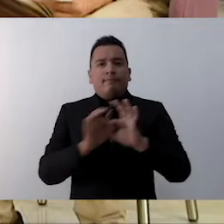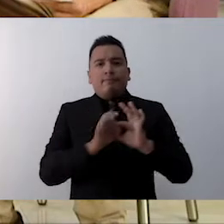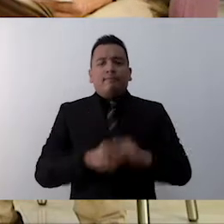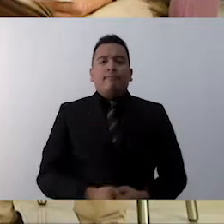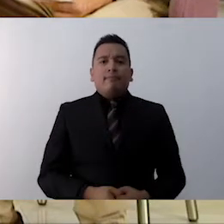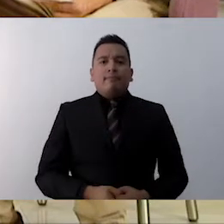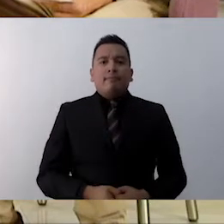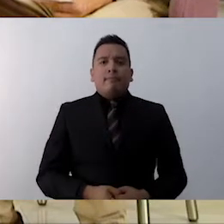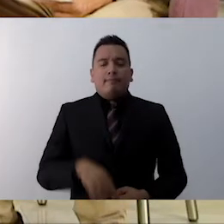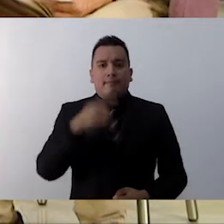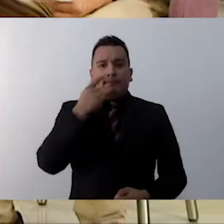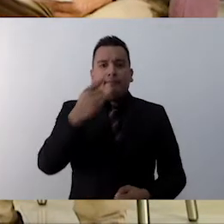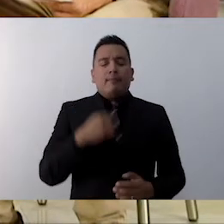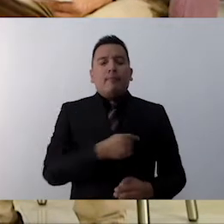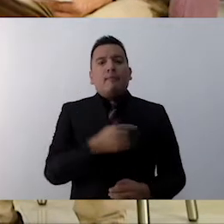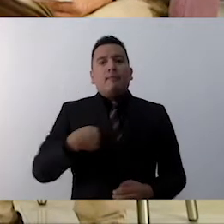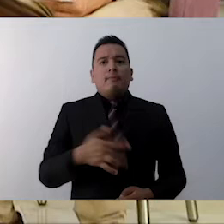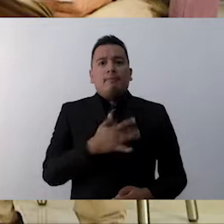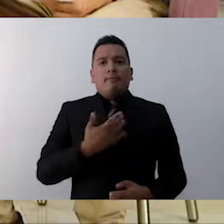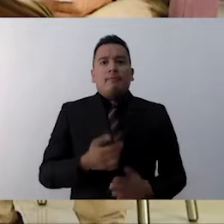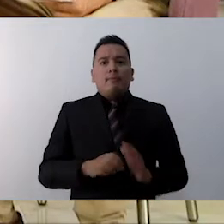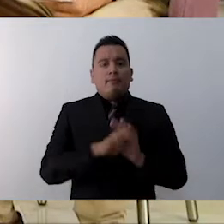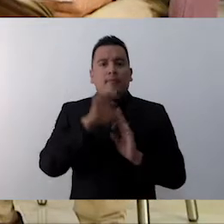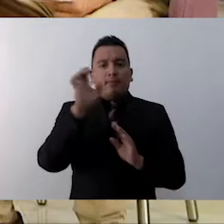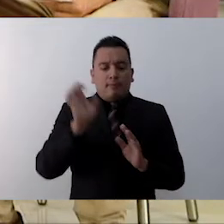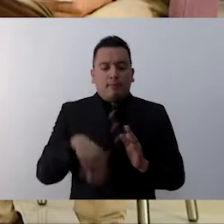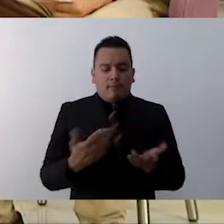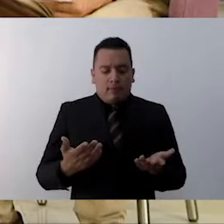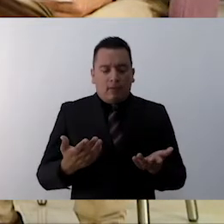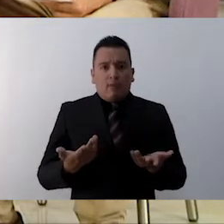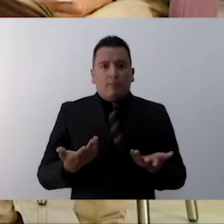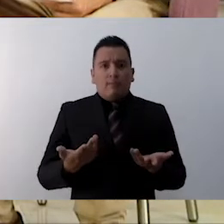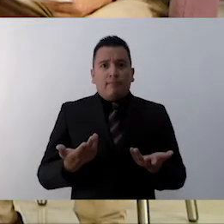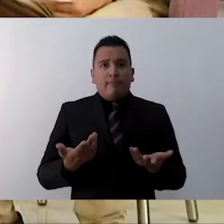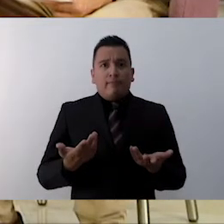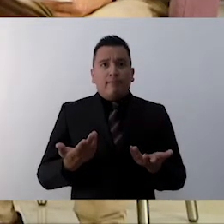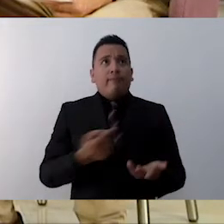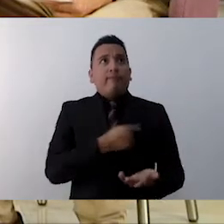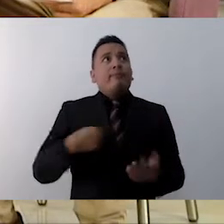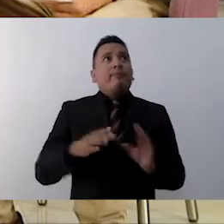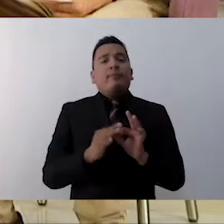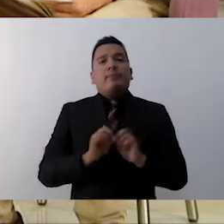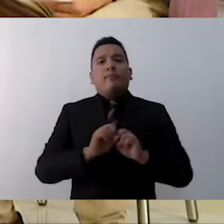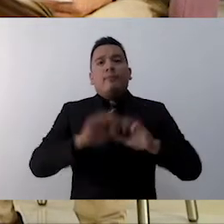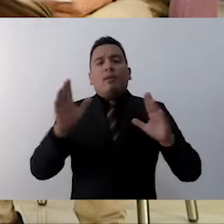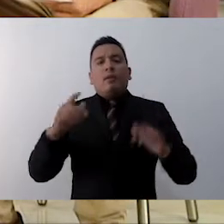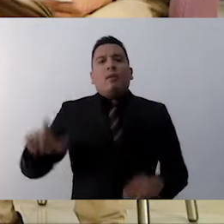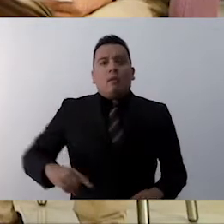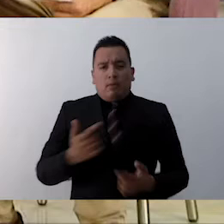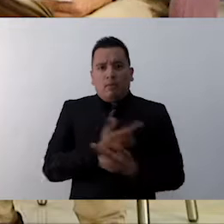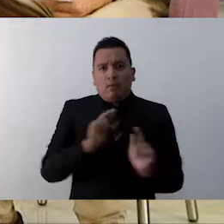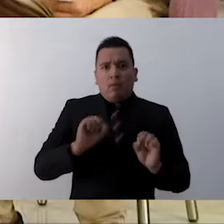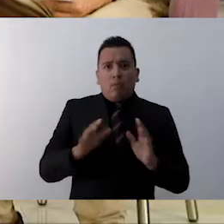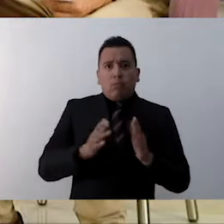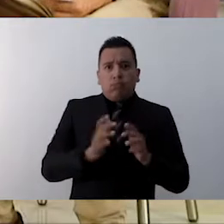inescindiblemente unidos. Prácticamente podríamos decir que y sobre todo redefiniendo, digamos, los conceptos